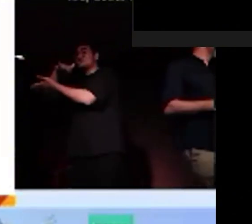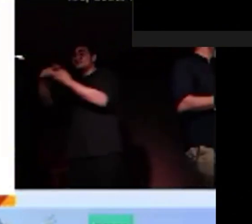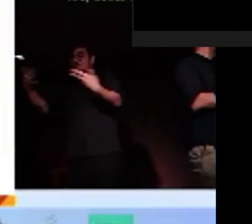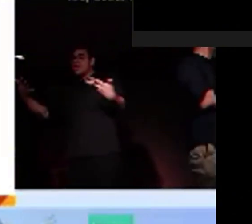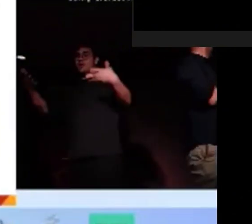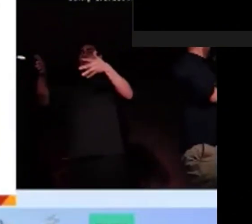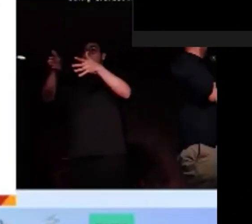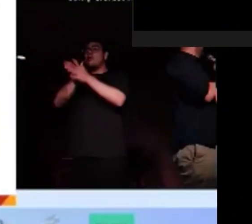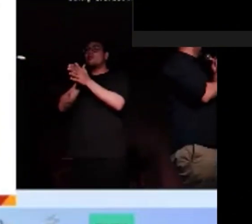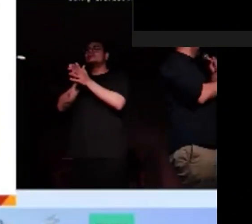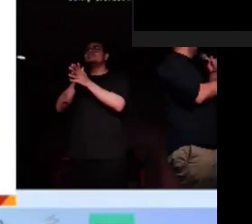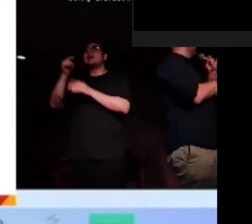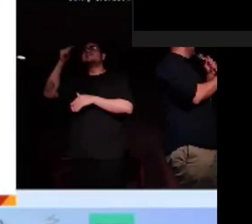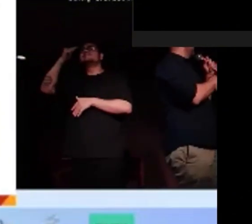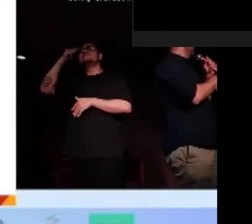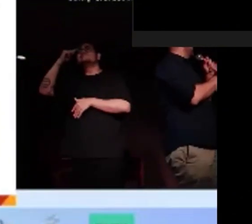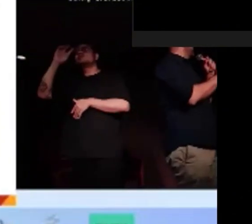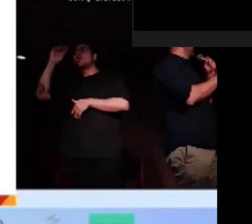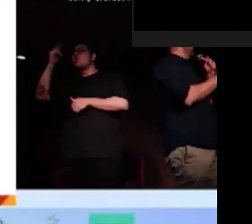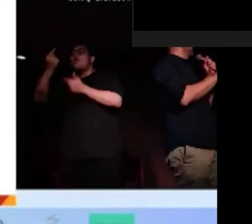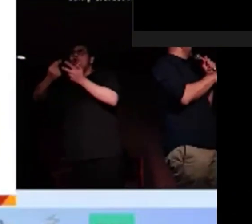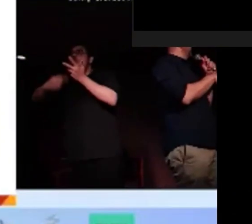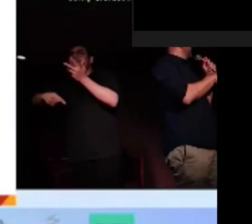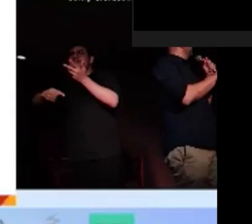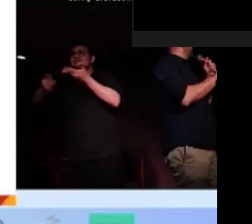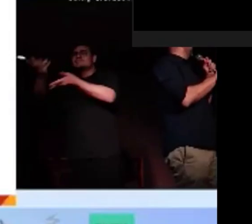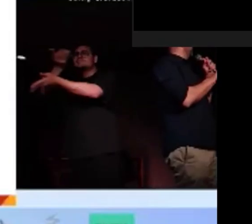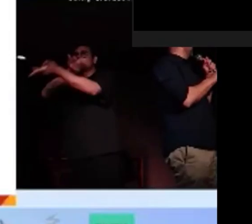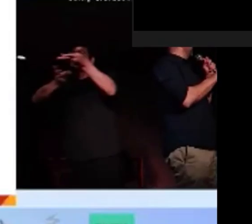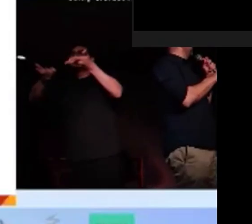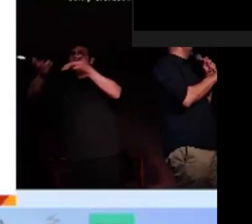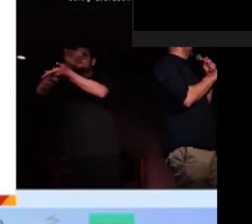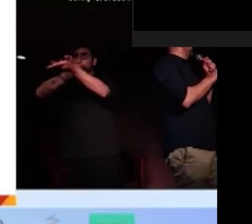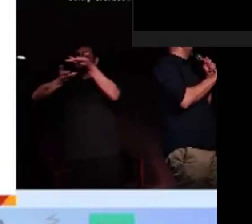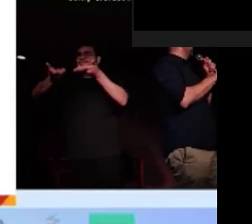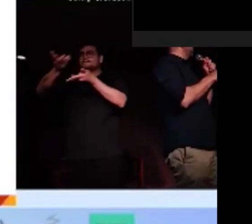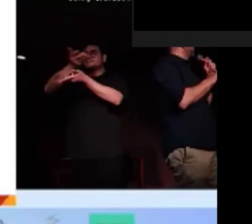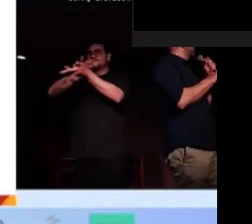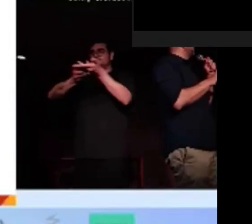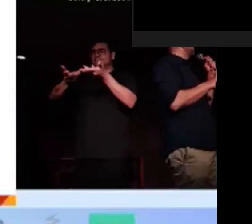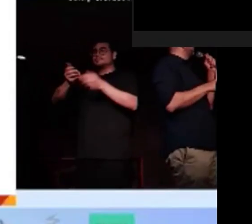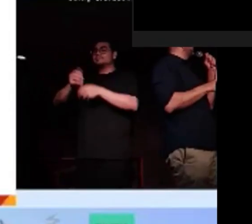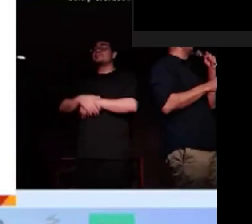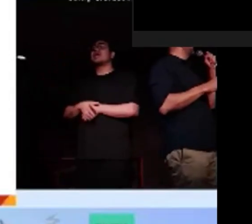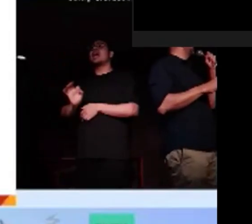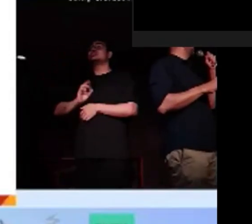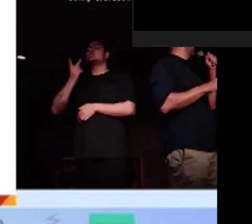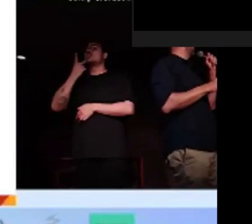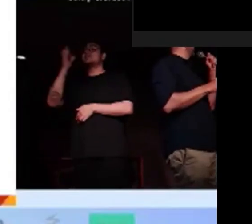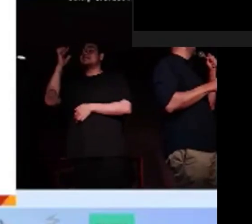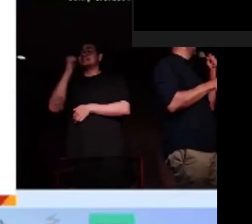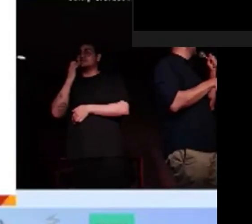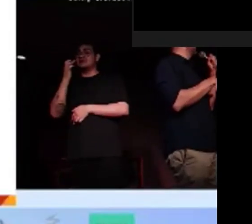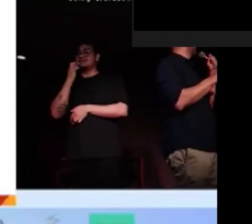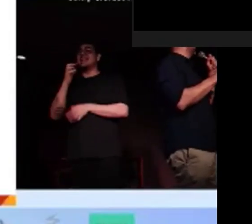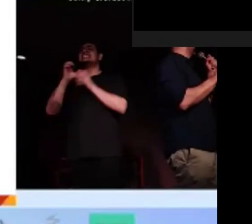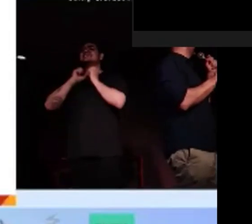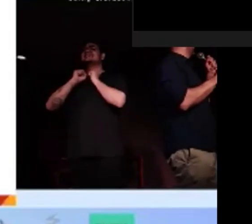conocimientos. Y en el 2019, la Secretaría Académica de la Facultad de Ciencias Exactas y Naturales de la